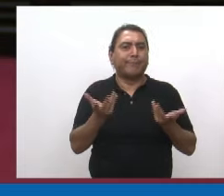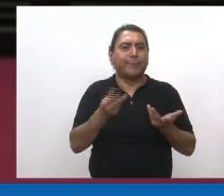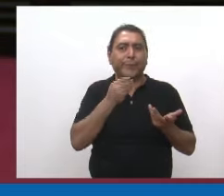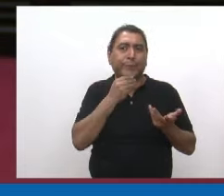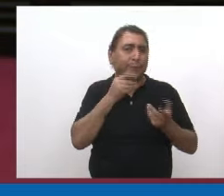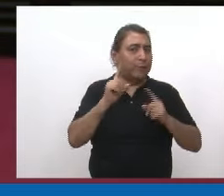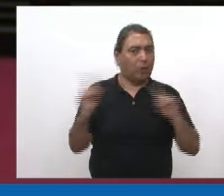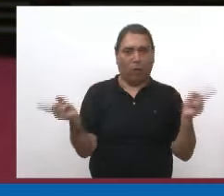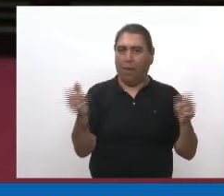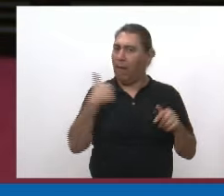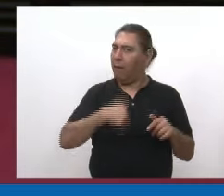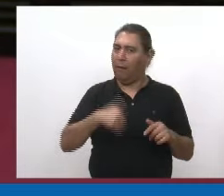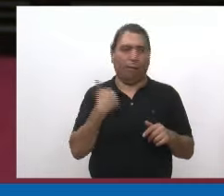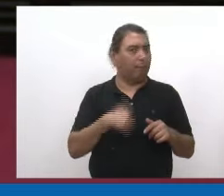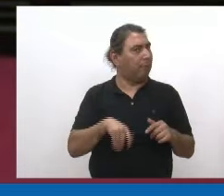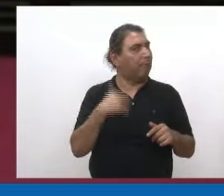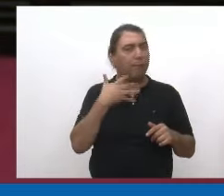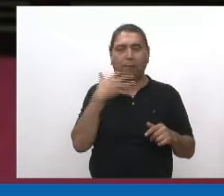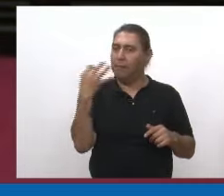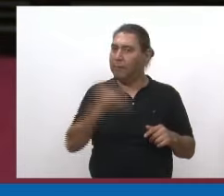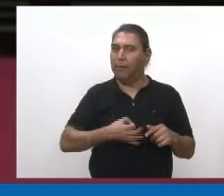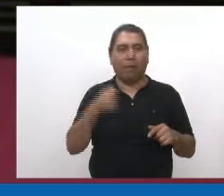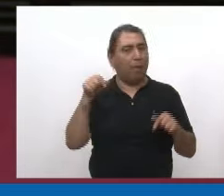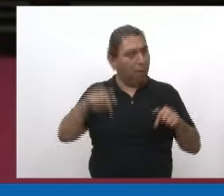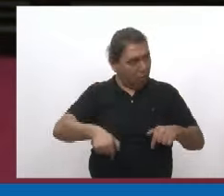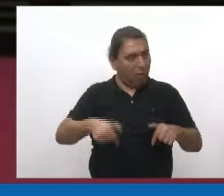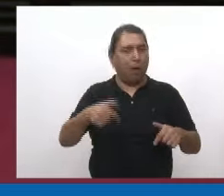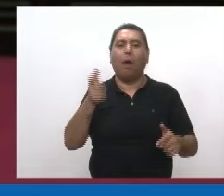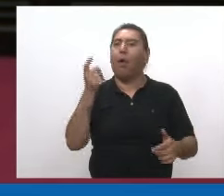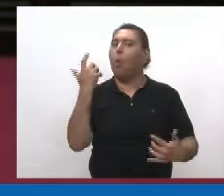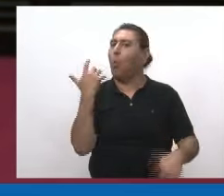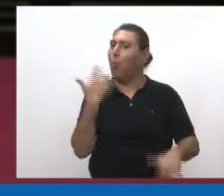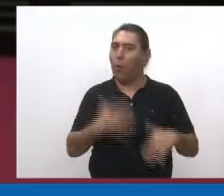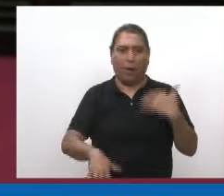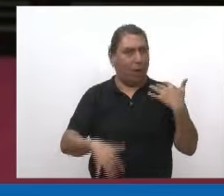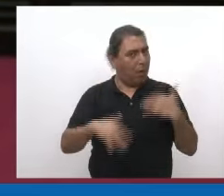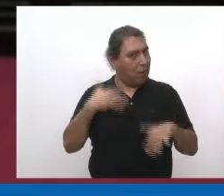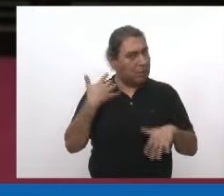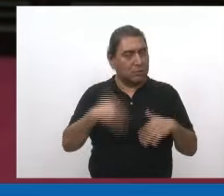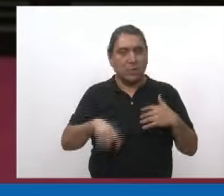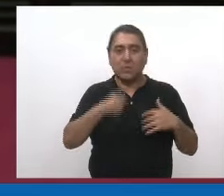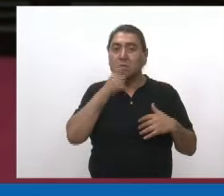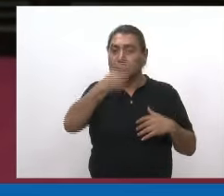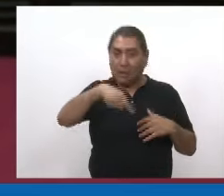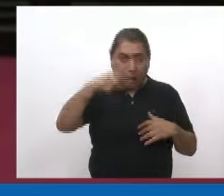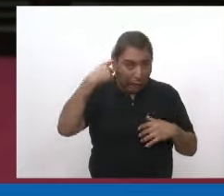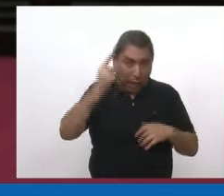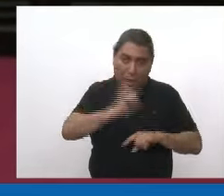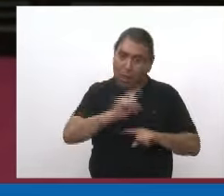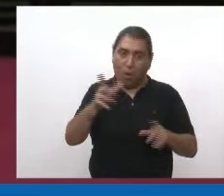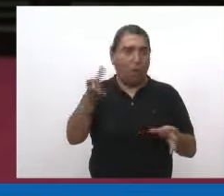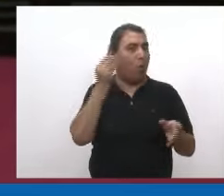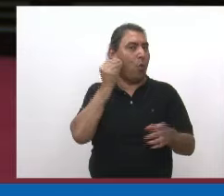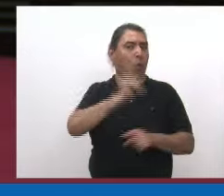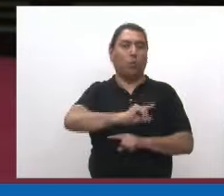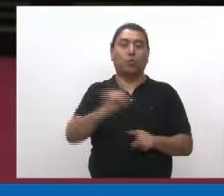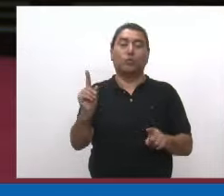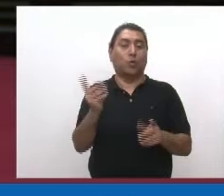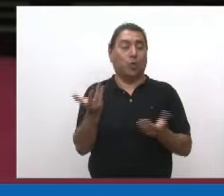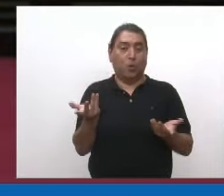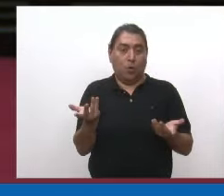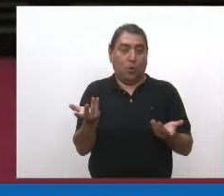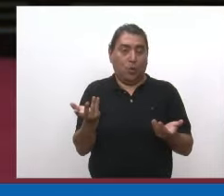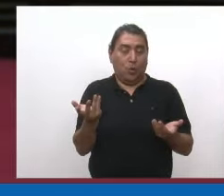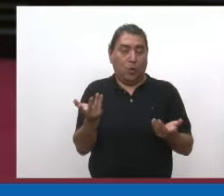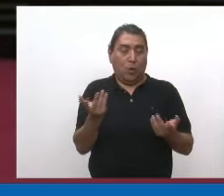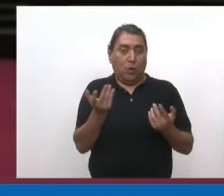Argentina definitivamente está en urgencia. El que crea que no, no escuchó todo lo que